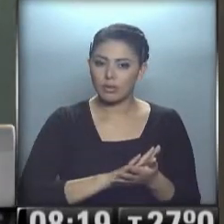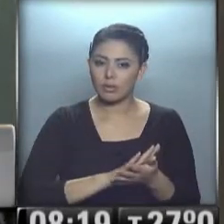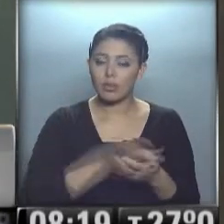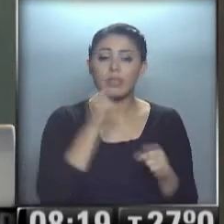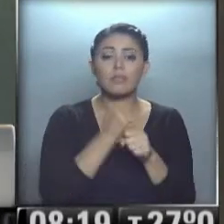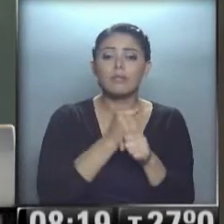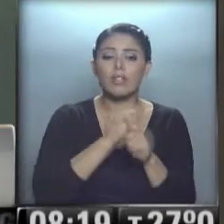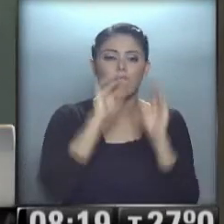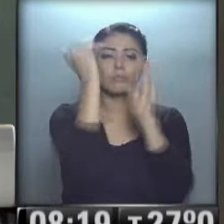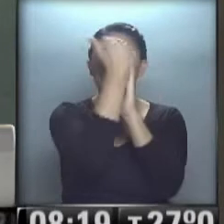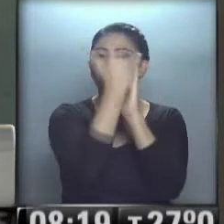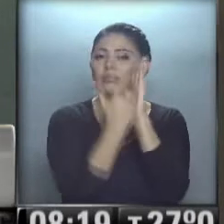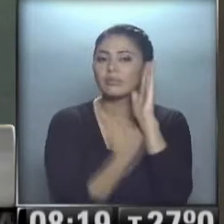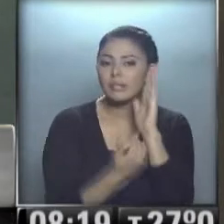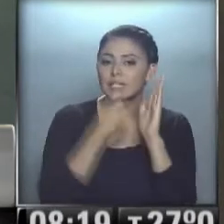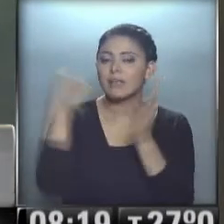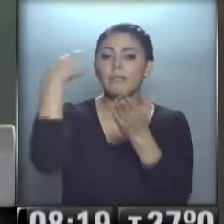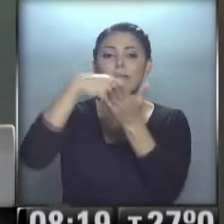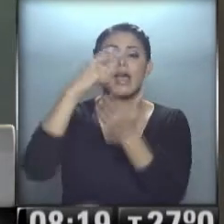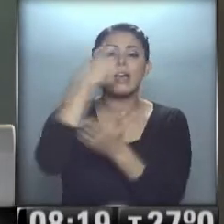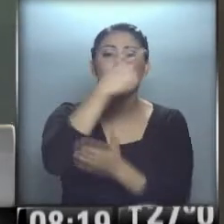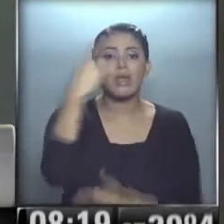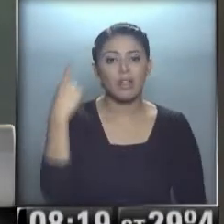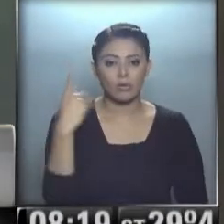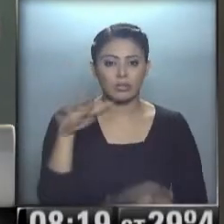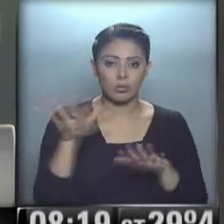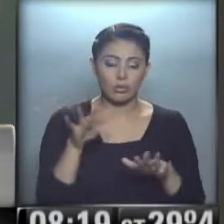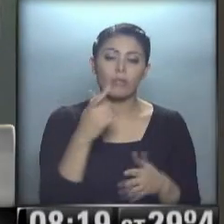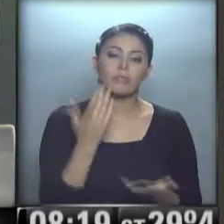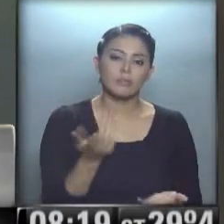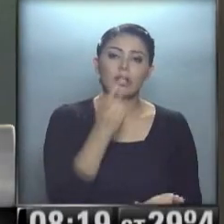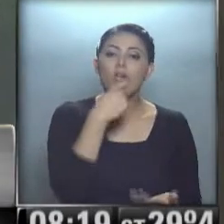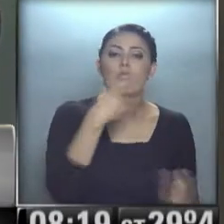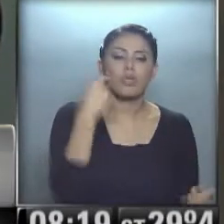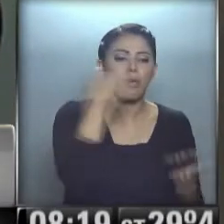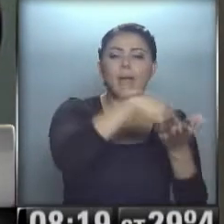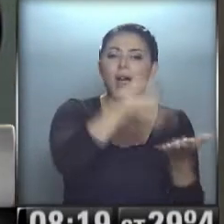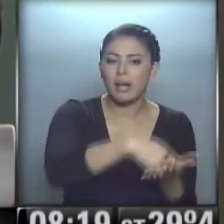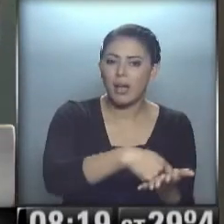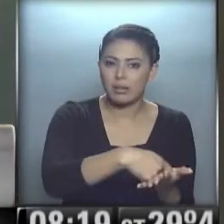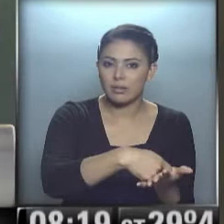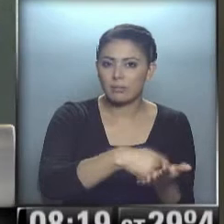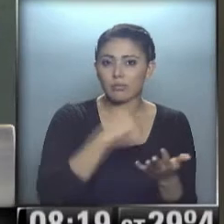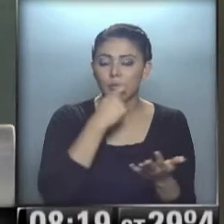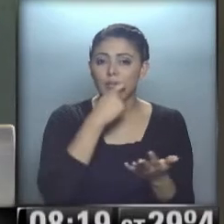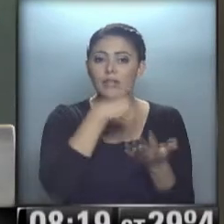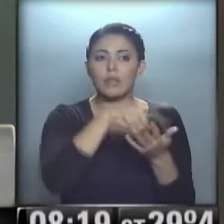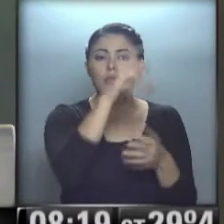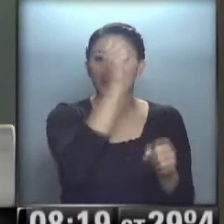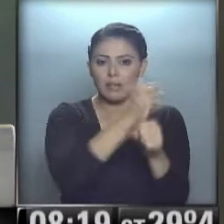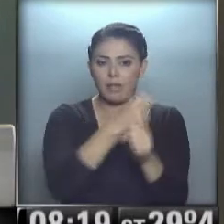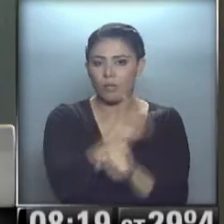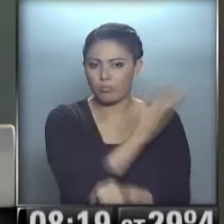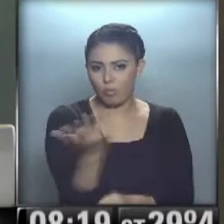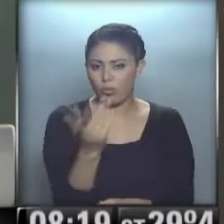que ver con las categorías de remuneración para cada uno de los casos, es decir, cuánto se paga en concepto de trabajadores